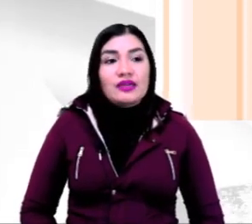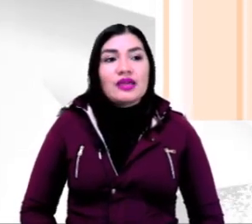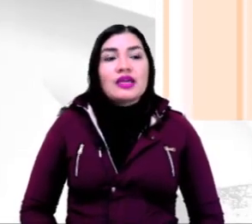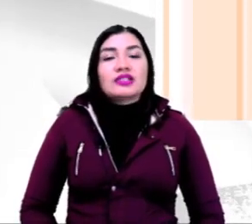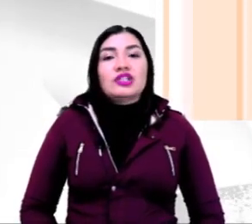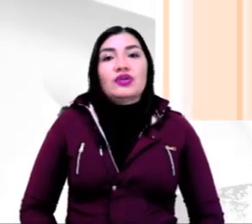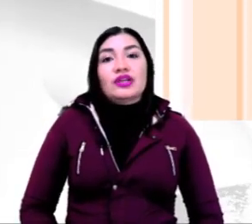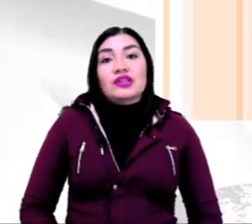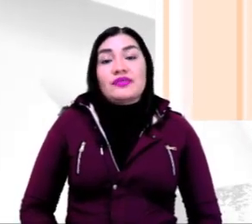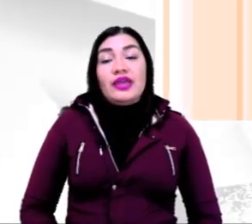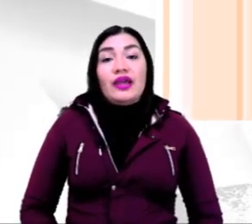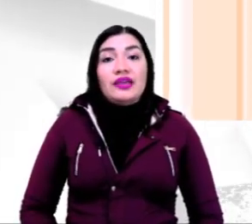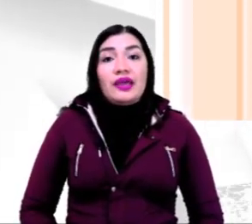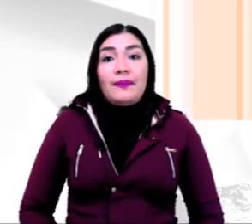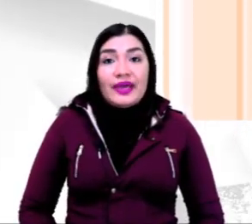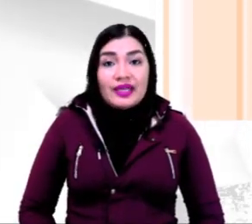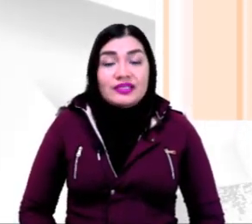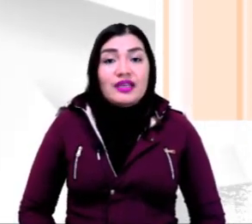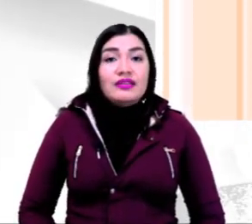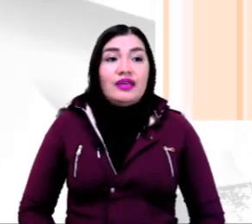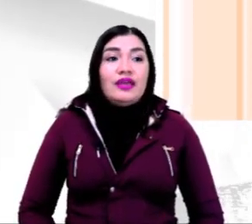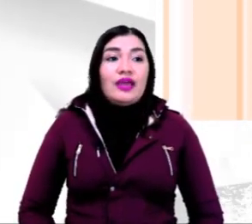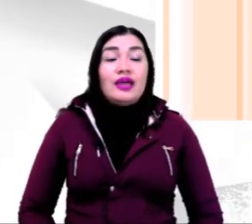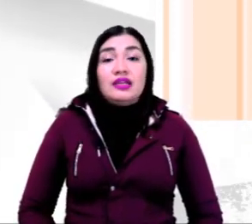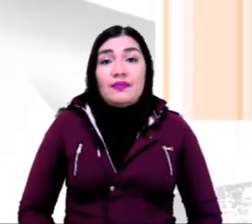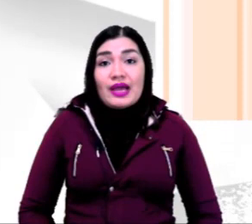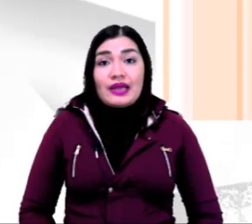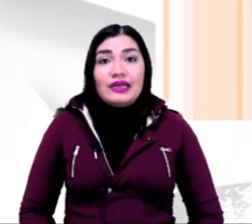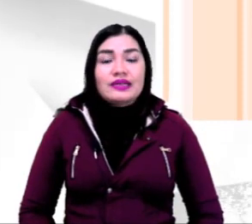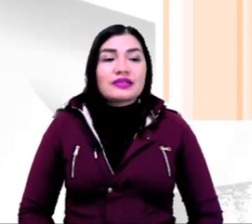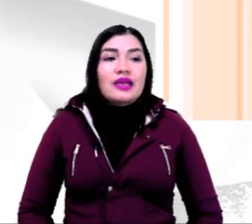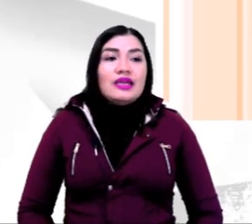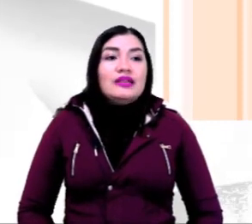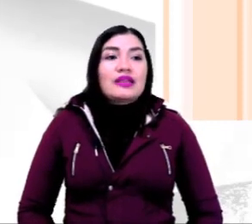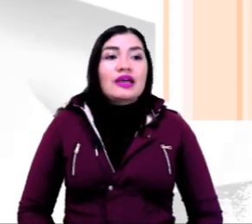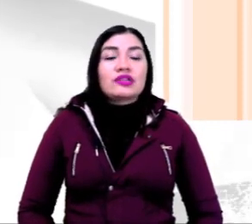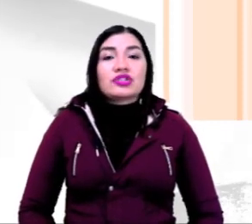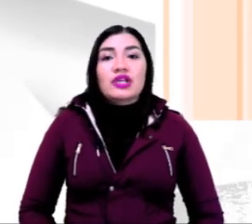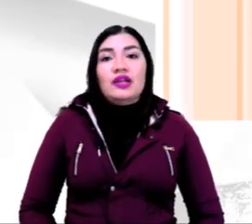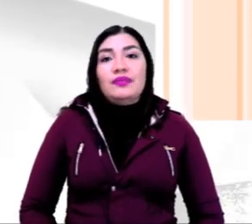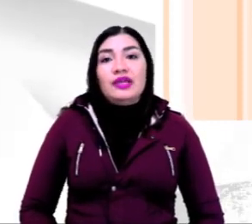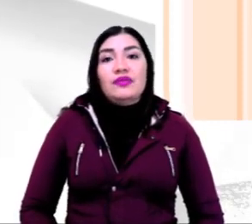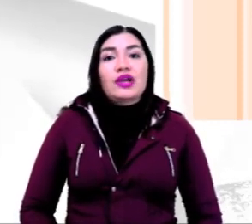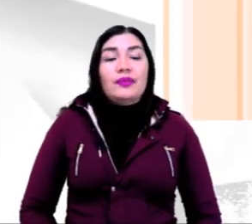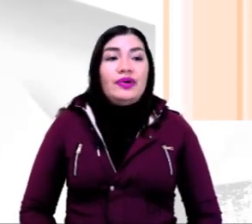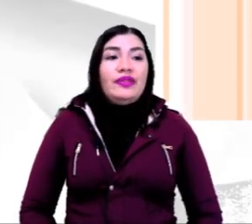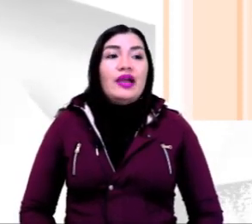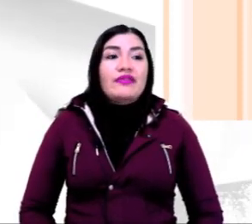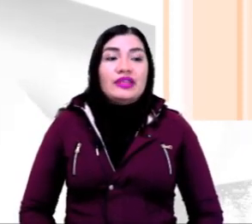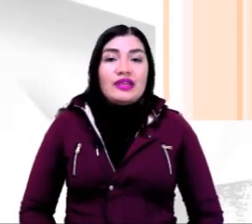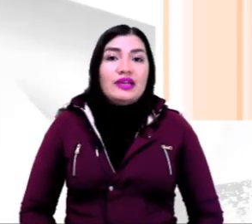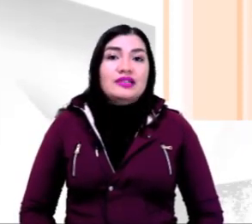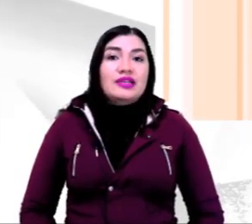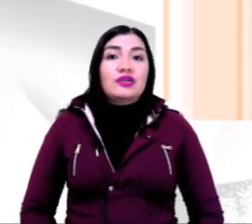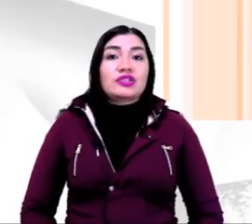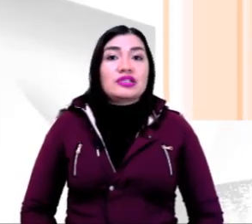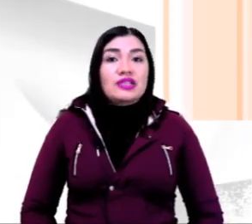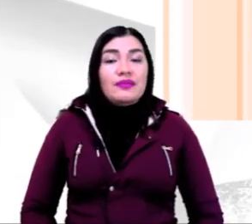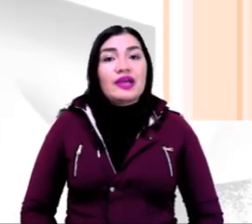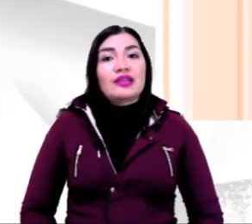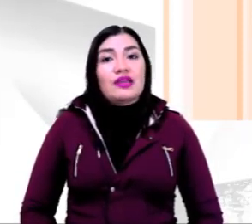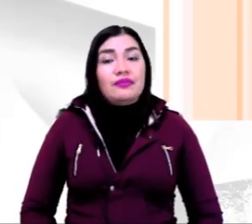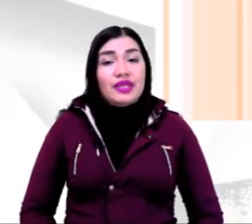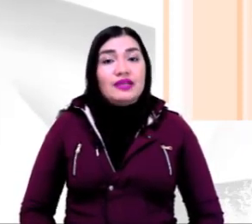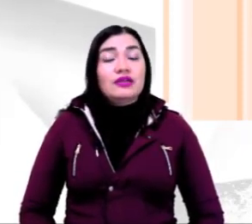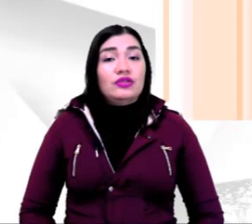hay ahí, sino que también hay especies de animales y tantos seres vivos que pueden habitar ese